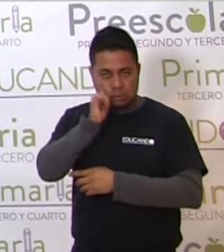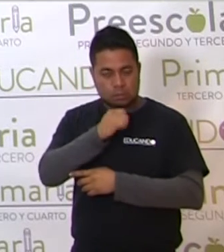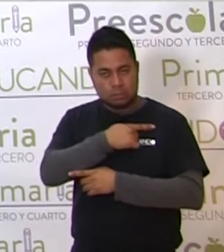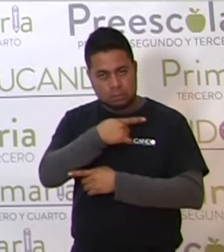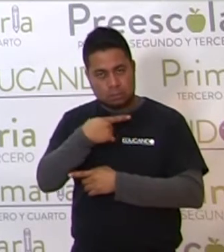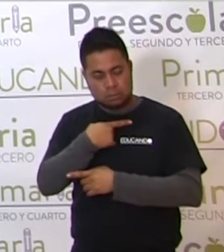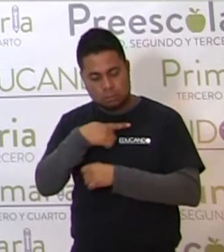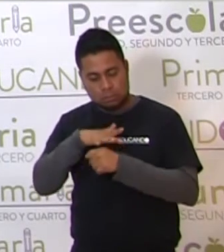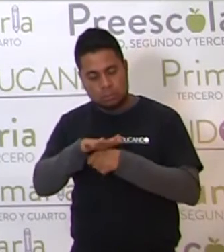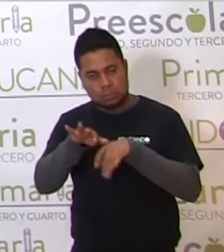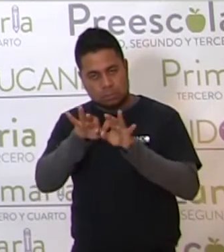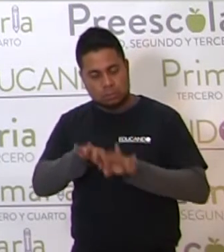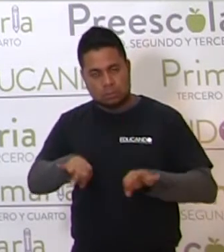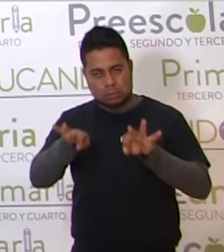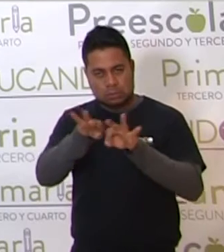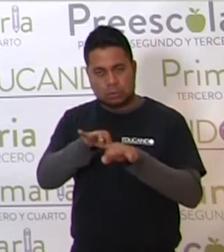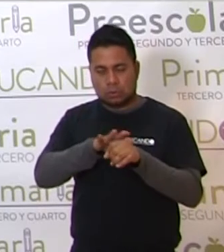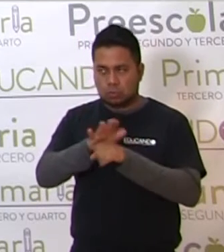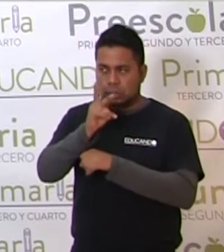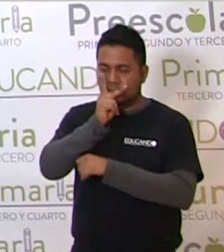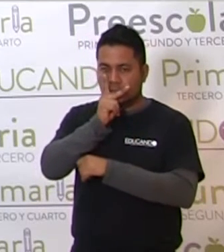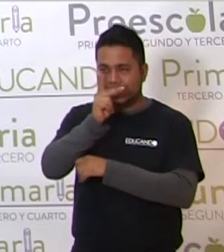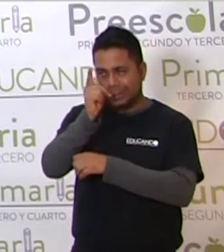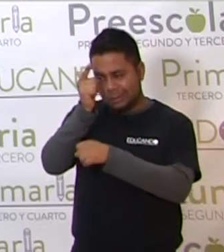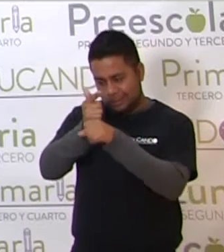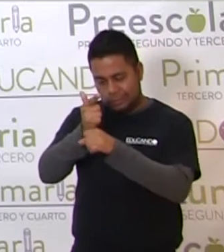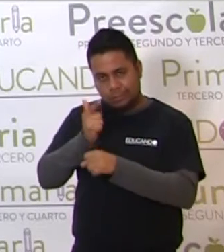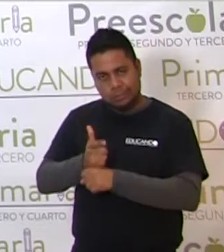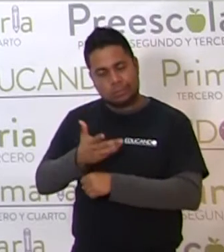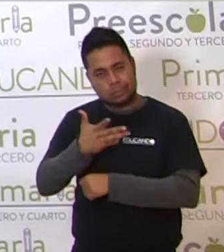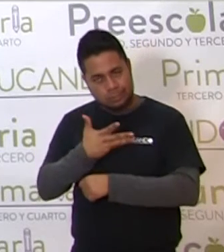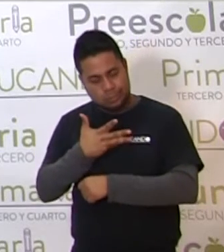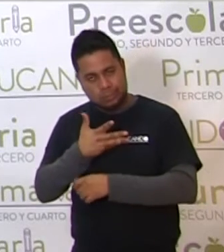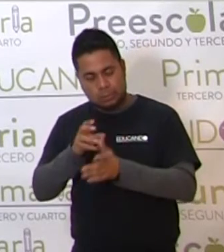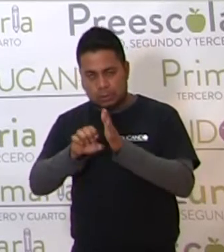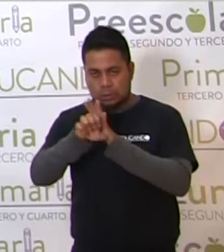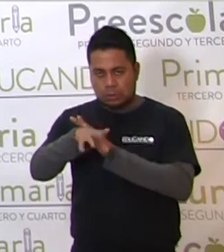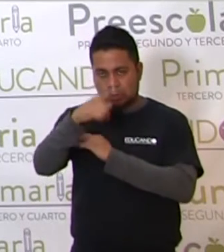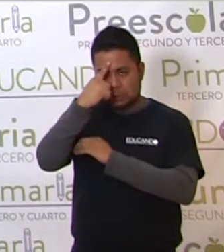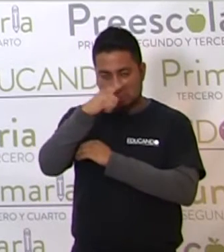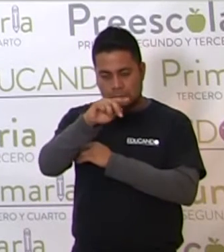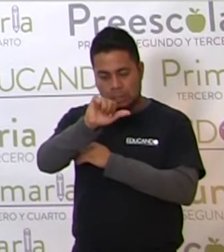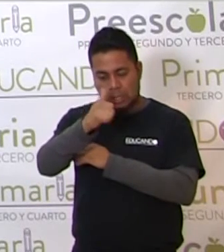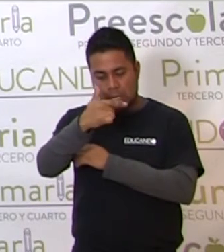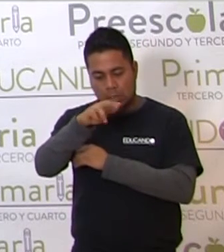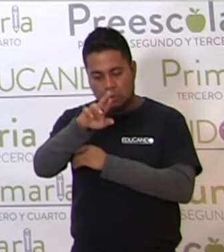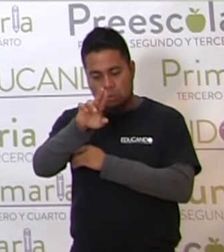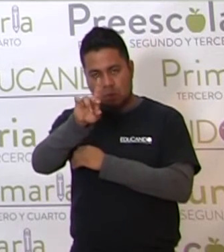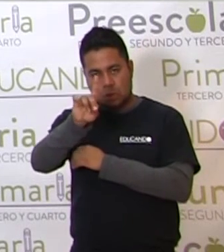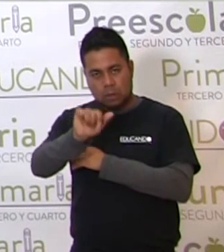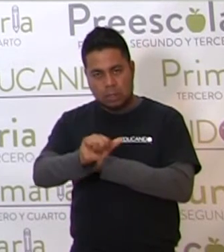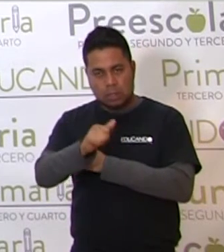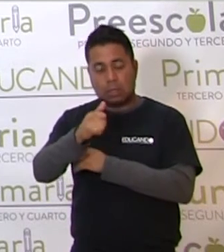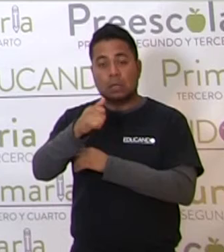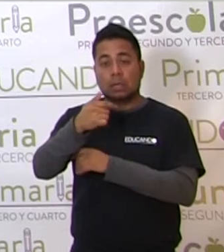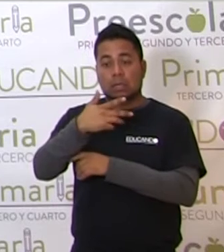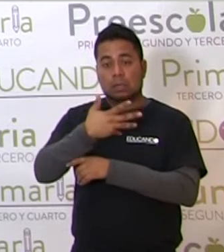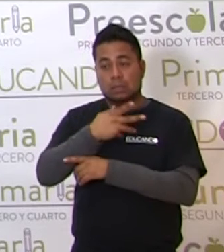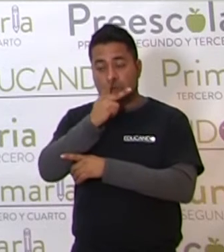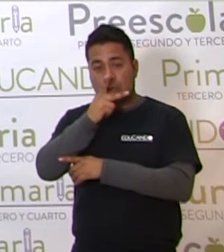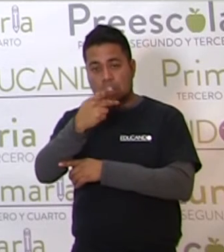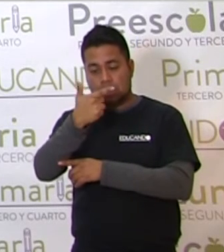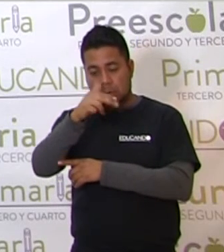cuenta de qué tipo de palabra estamos hablando si es aguda si es grave o si